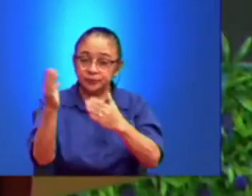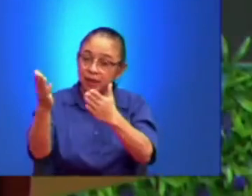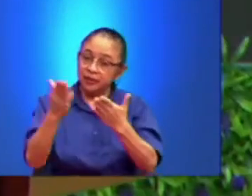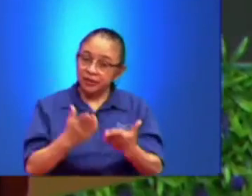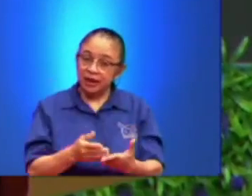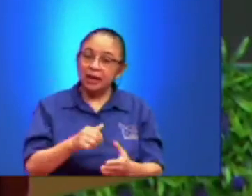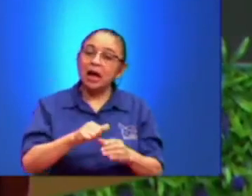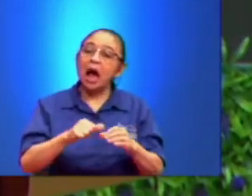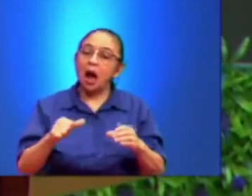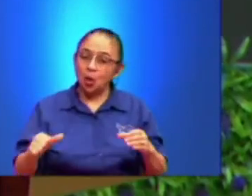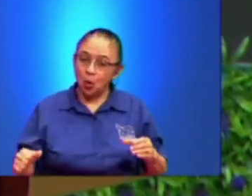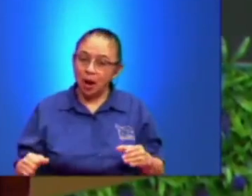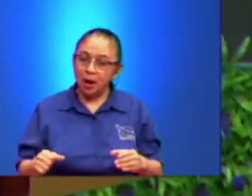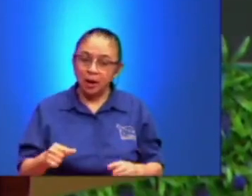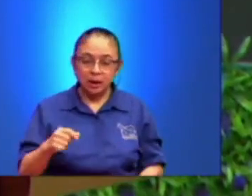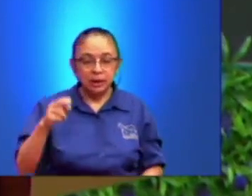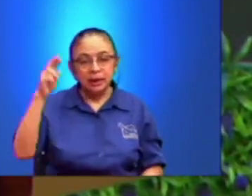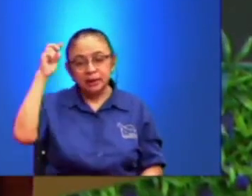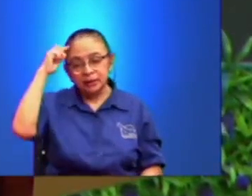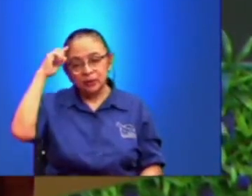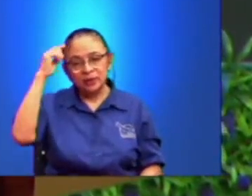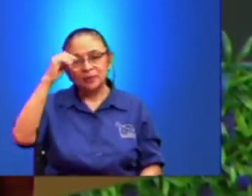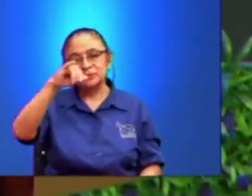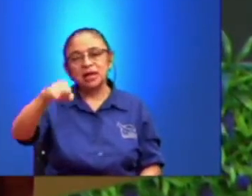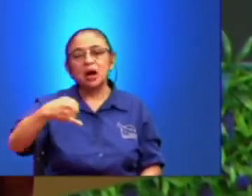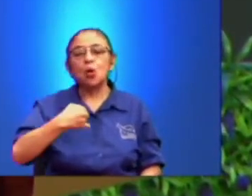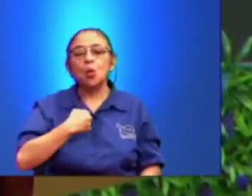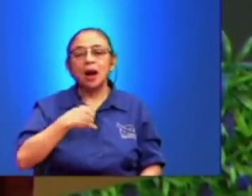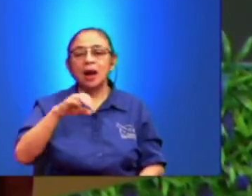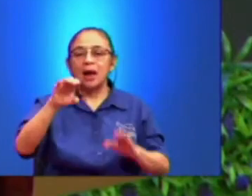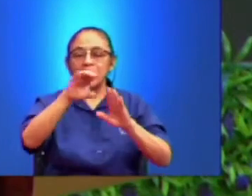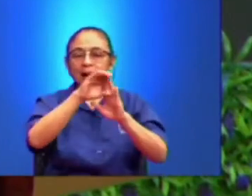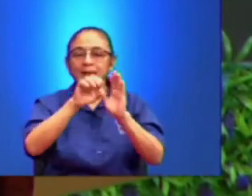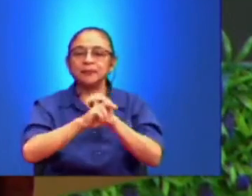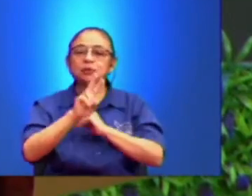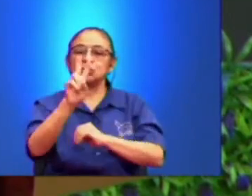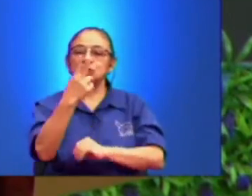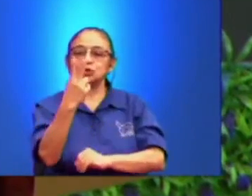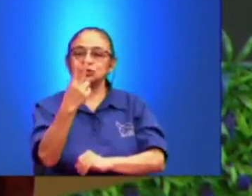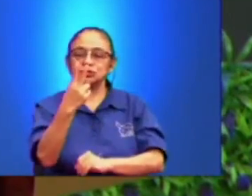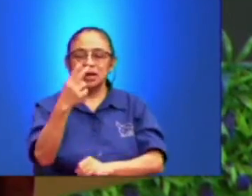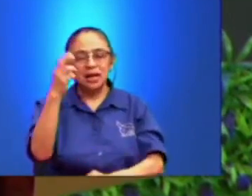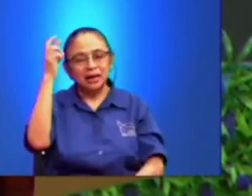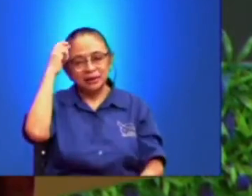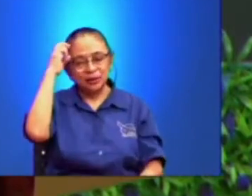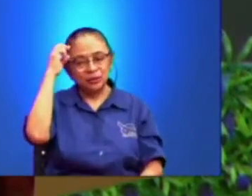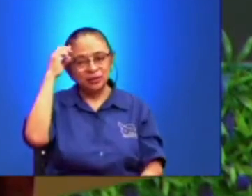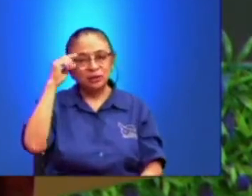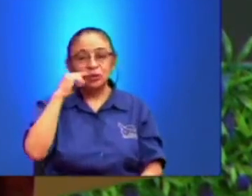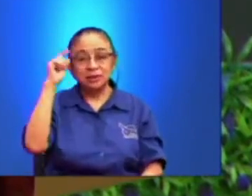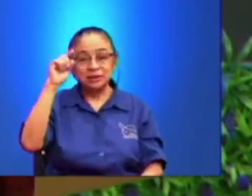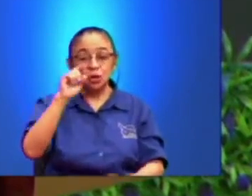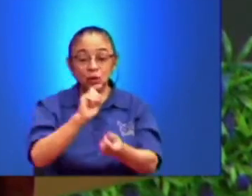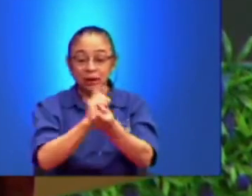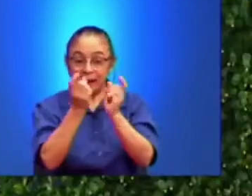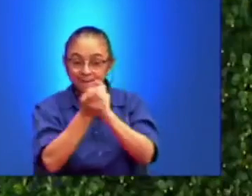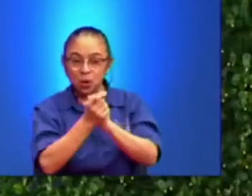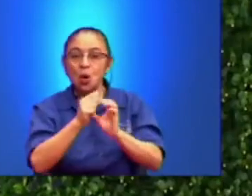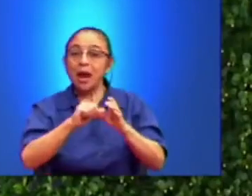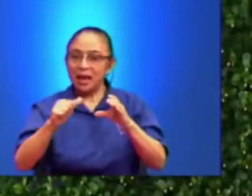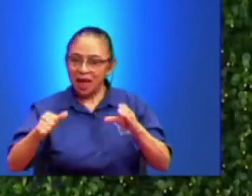más que recordarse sanjuán capítulo 2 que el señor transformó el agua en vino ahora entonces iba evolucionando